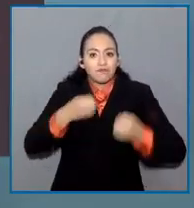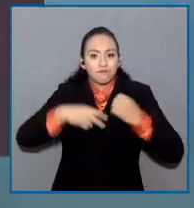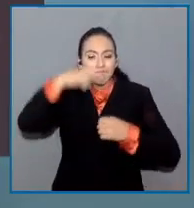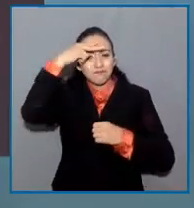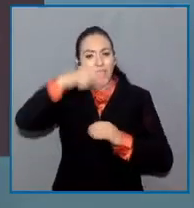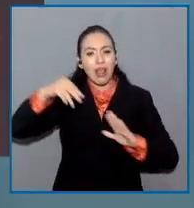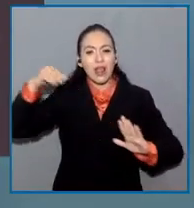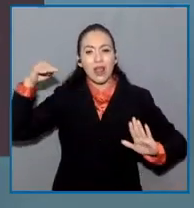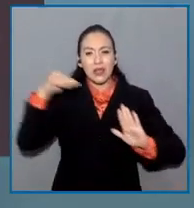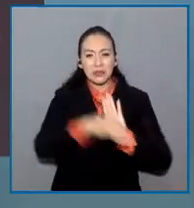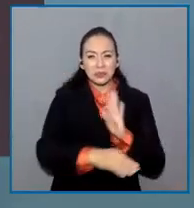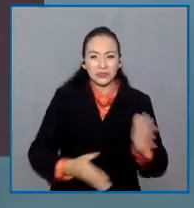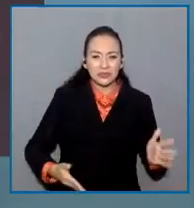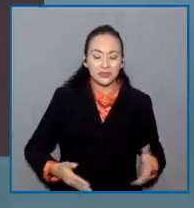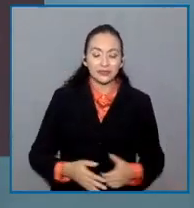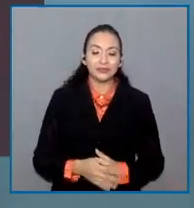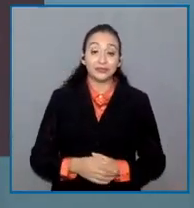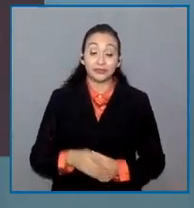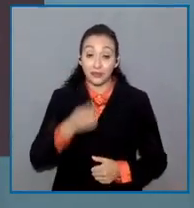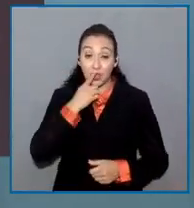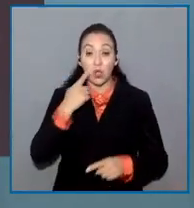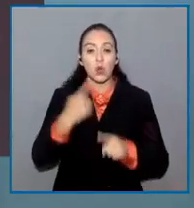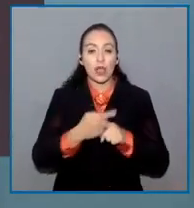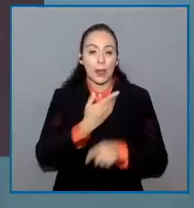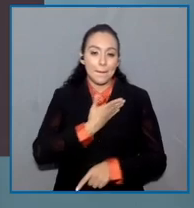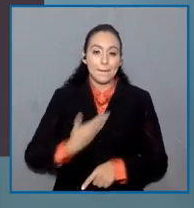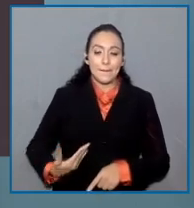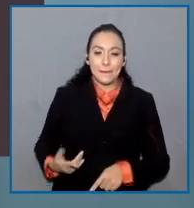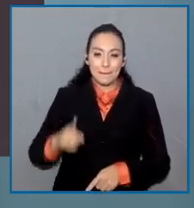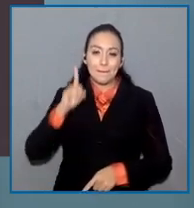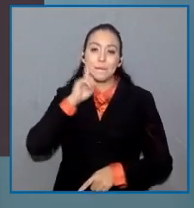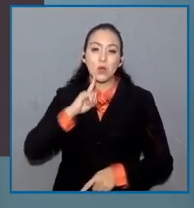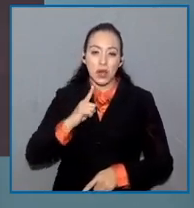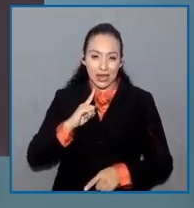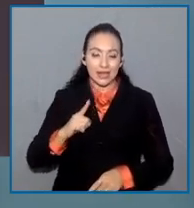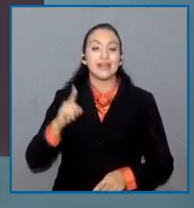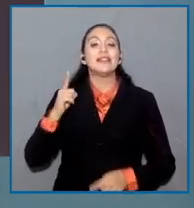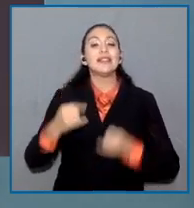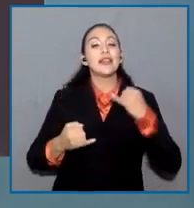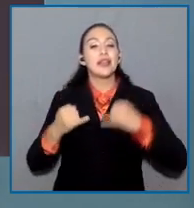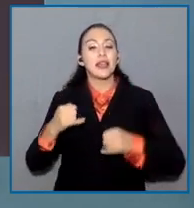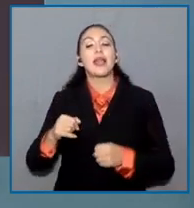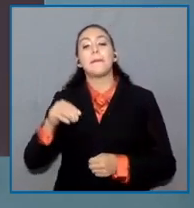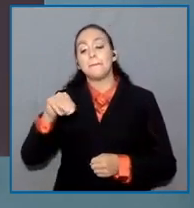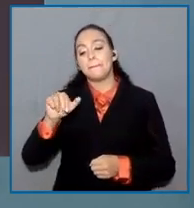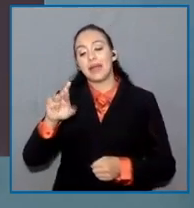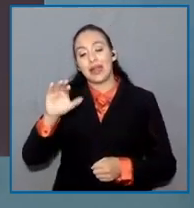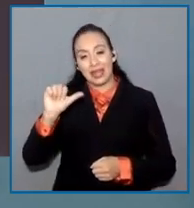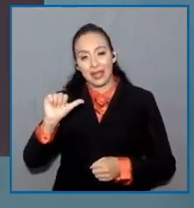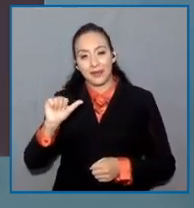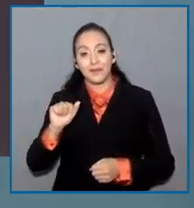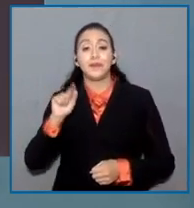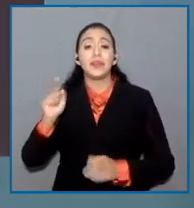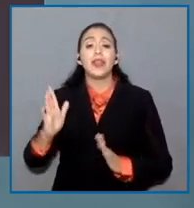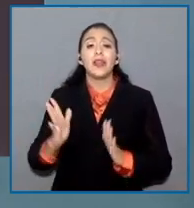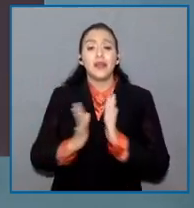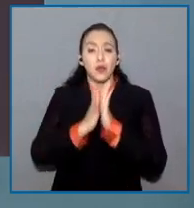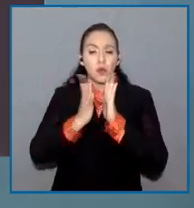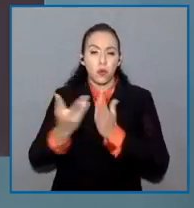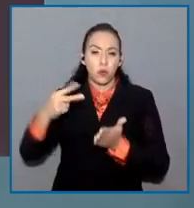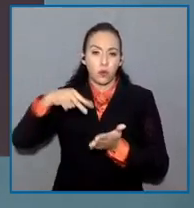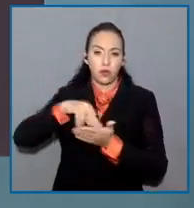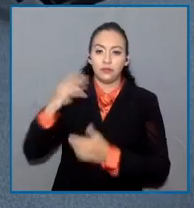señaló la presidenta de la Asociación Mexicana de Juzgadoras, María Emilia Molina, al participar en el Congreso Internacional de la